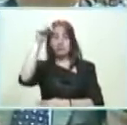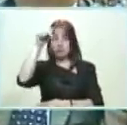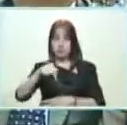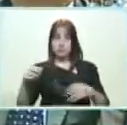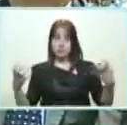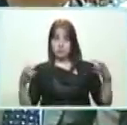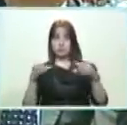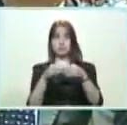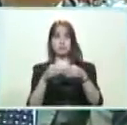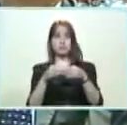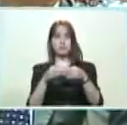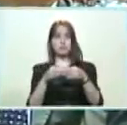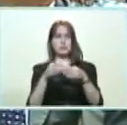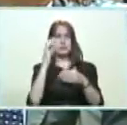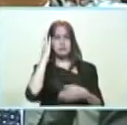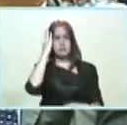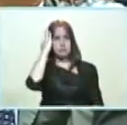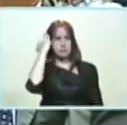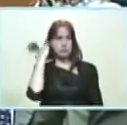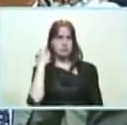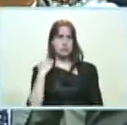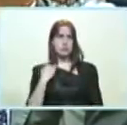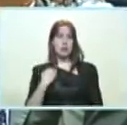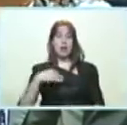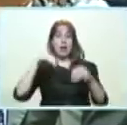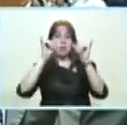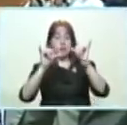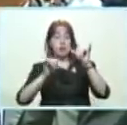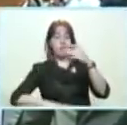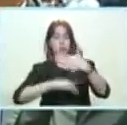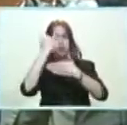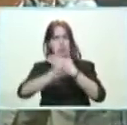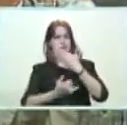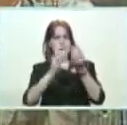reunió. Ese proyecto se convirtió,